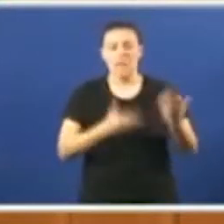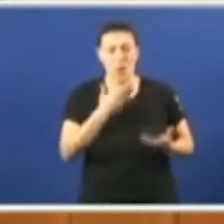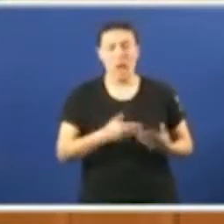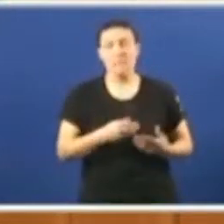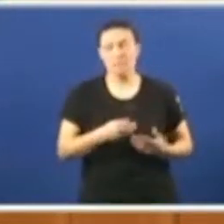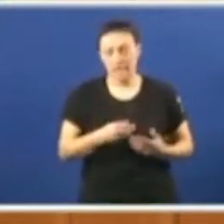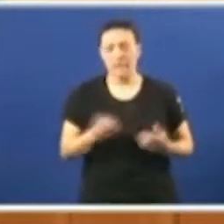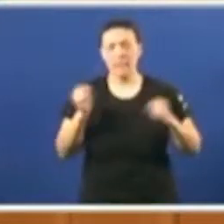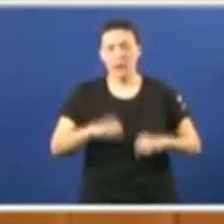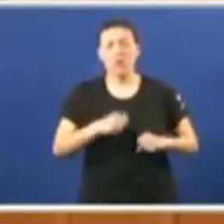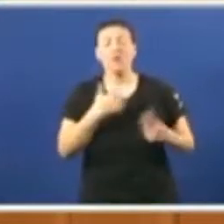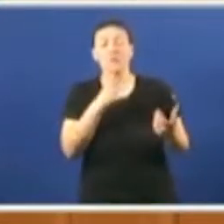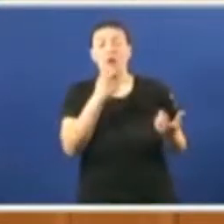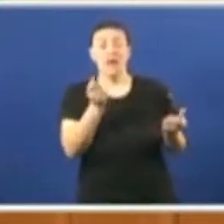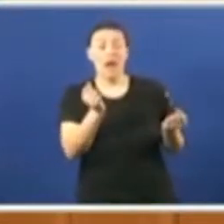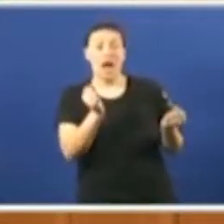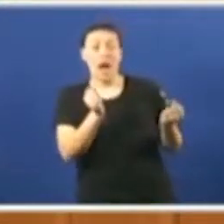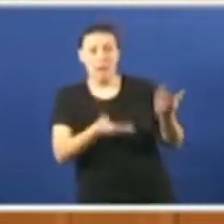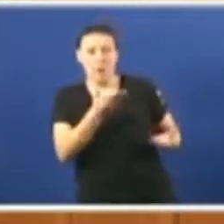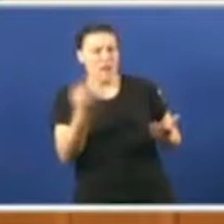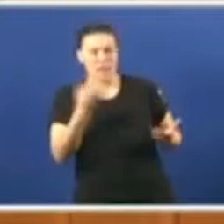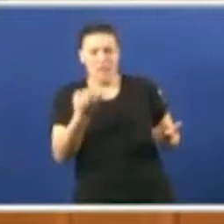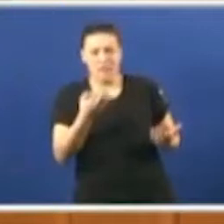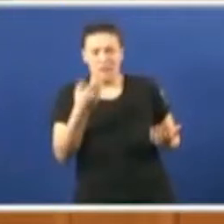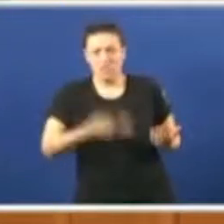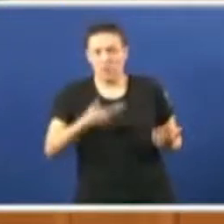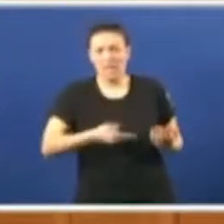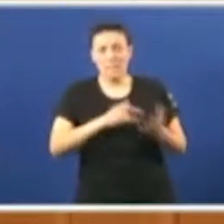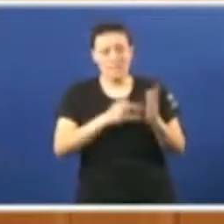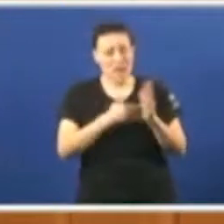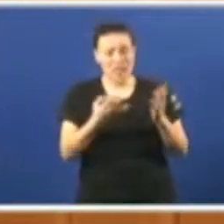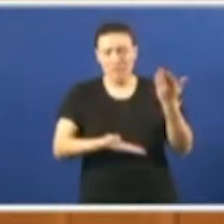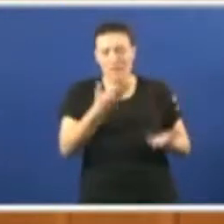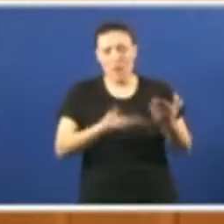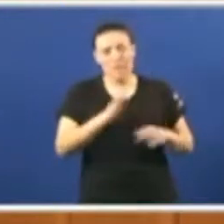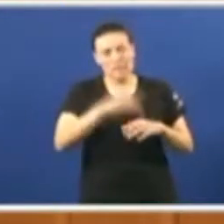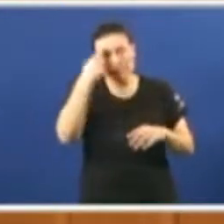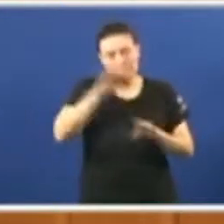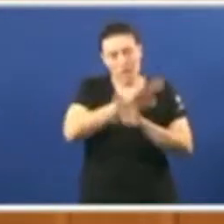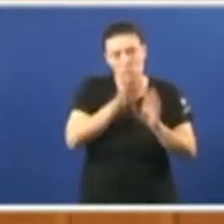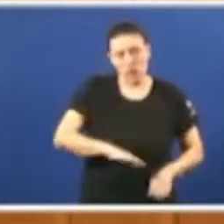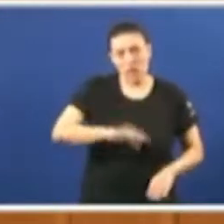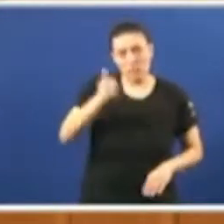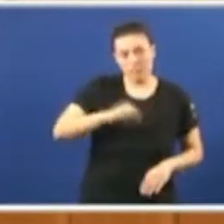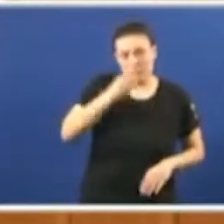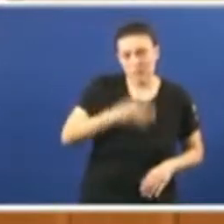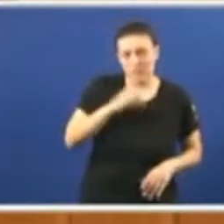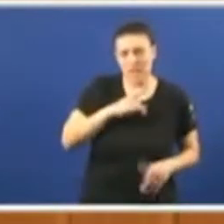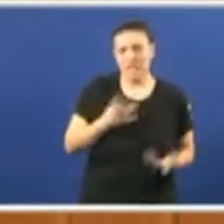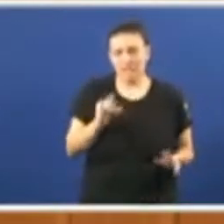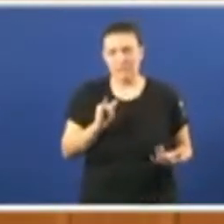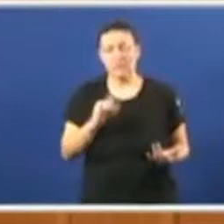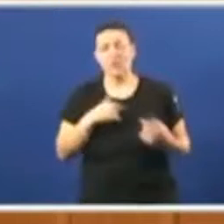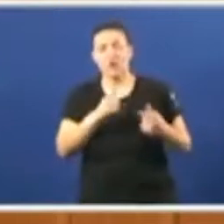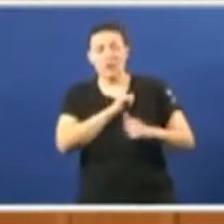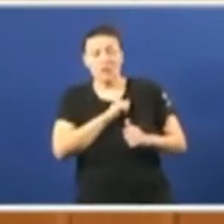acordo. Por suposto, é máis que necesario, é imprescindible avaliar un plan para analizar os seus resultados. O que sería desexable e unha gran novidade